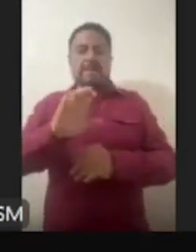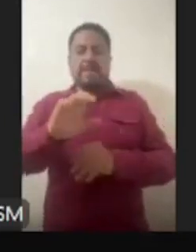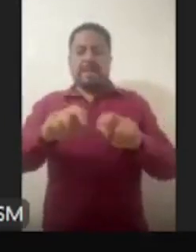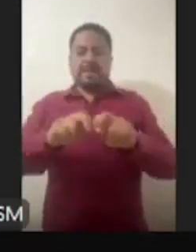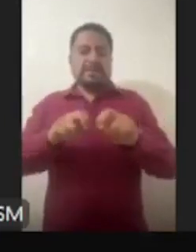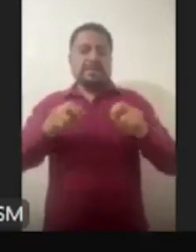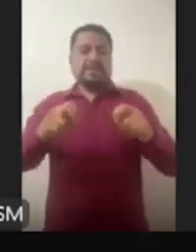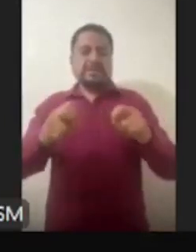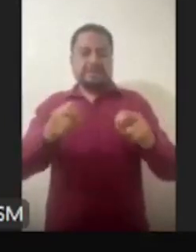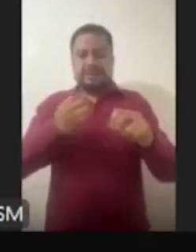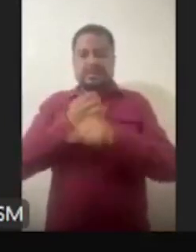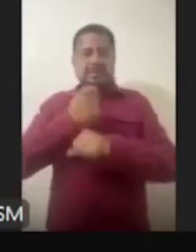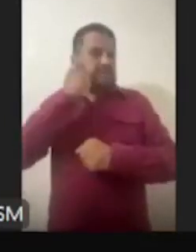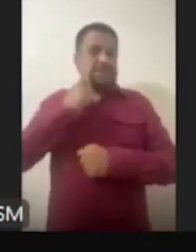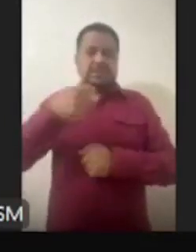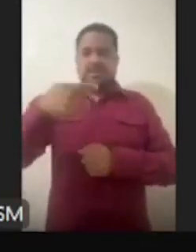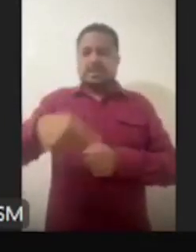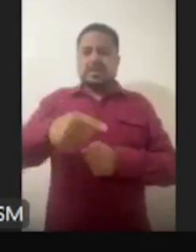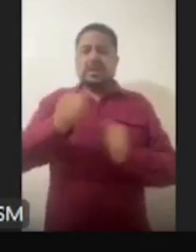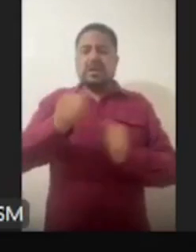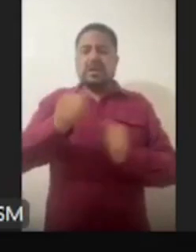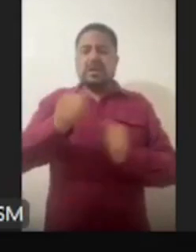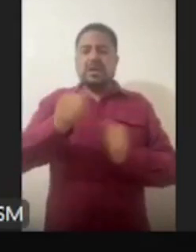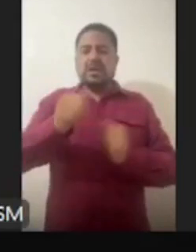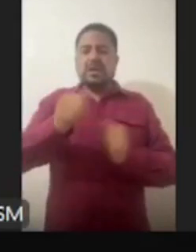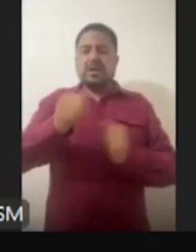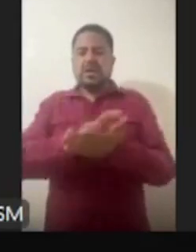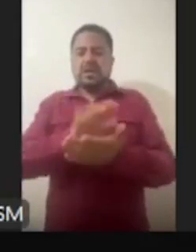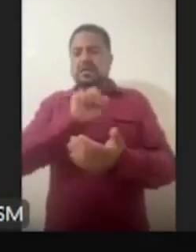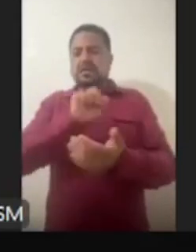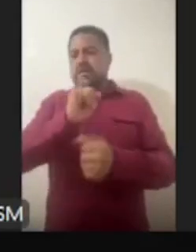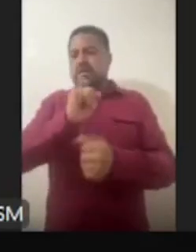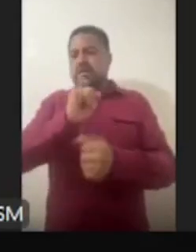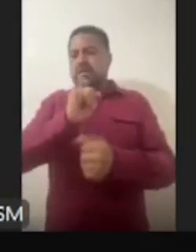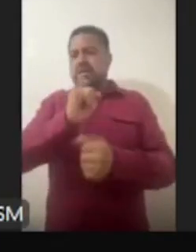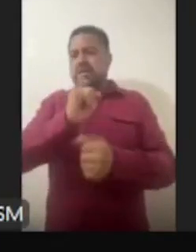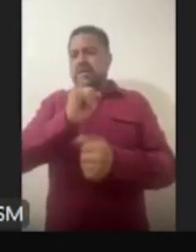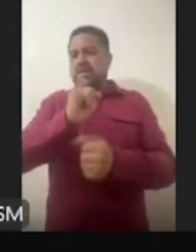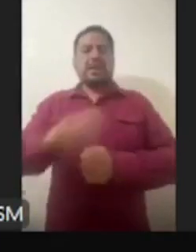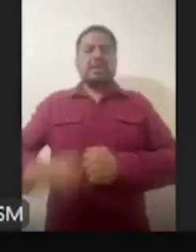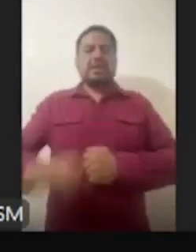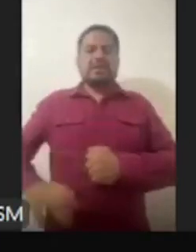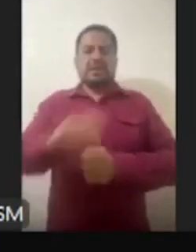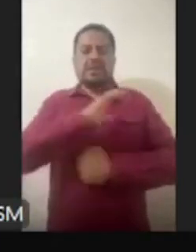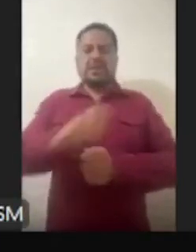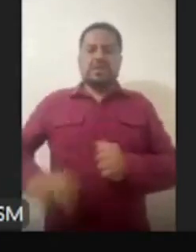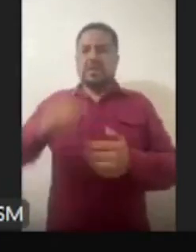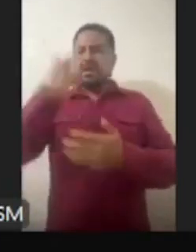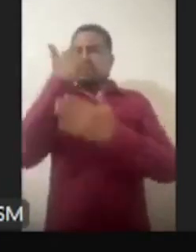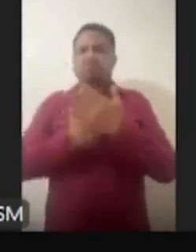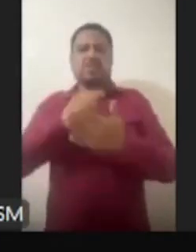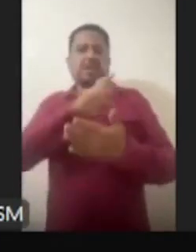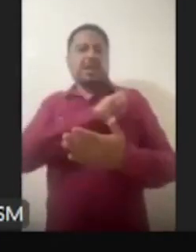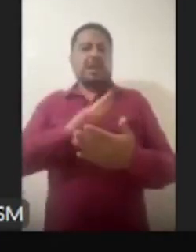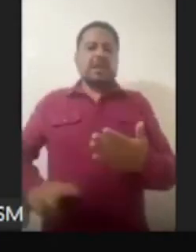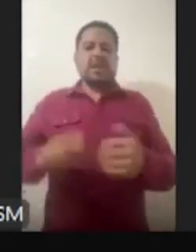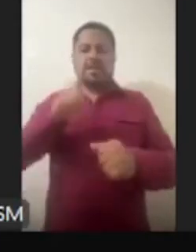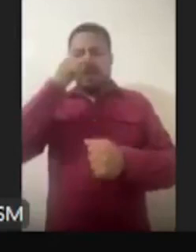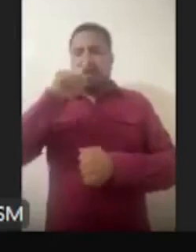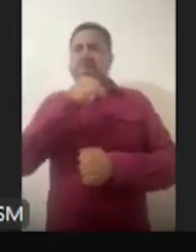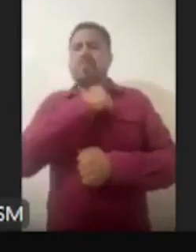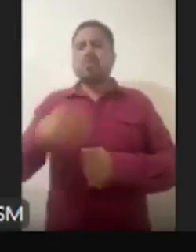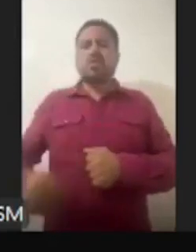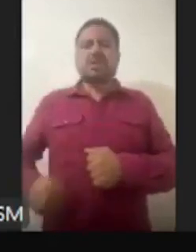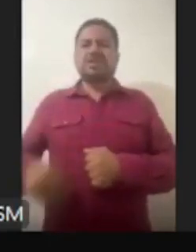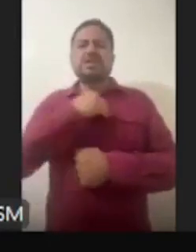Ciudadana del Estado de Guerrero, al haber aprobado el registro supletorio de candidaturas de las planillas y listas de regidurías para la integración de los ayuntamientos en los municipios del